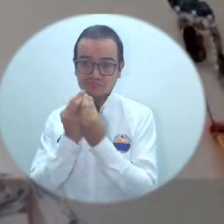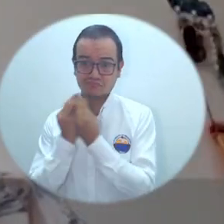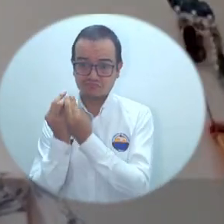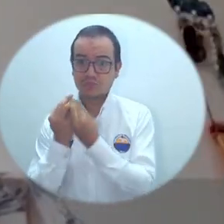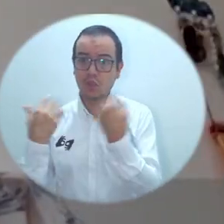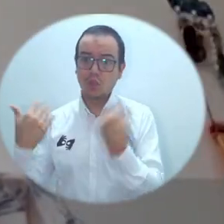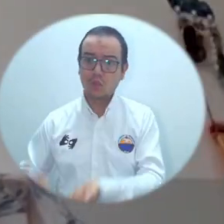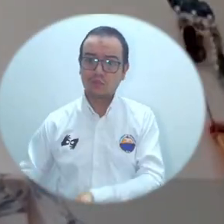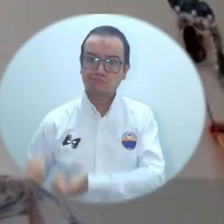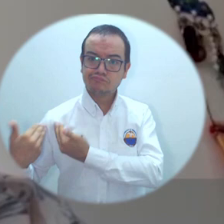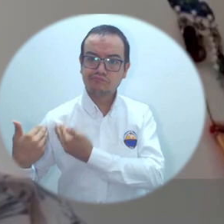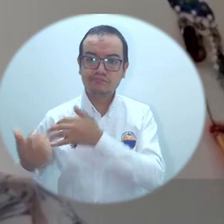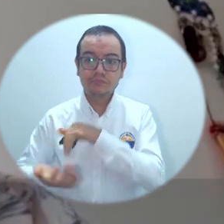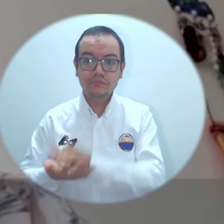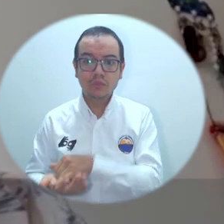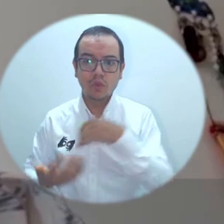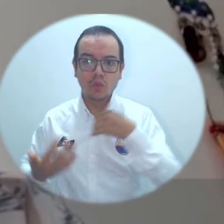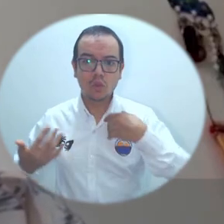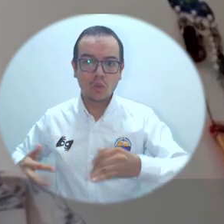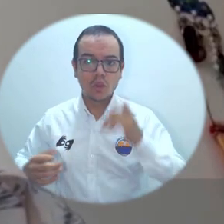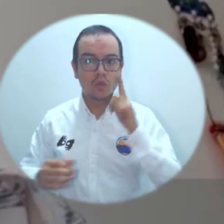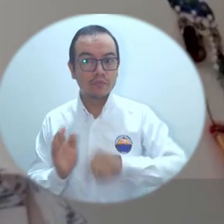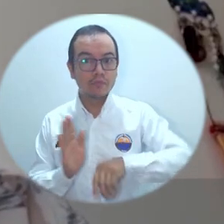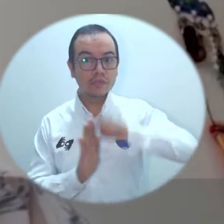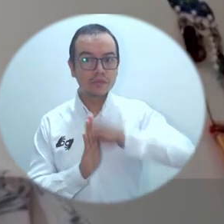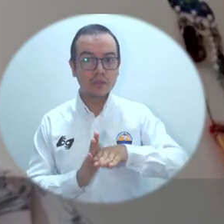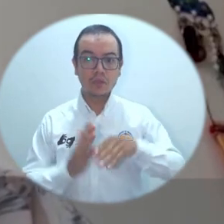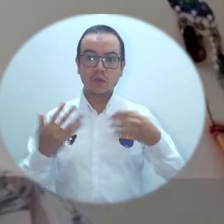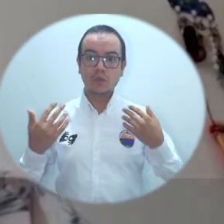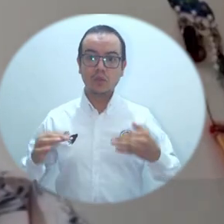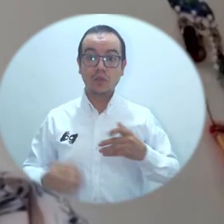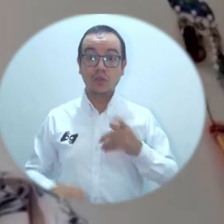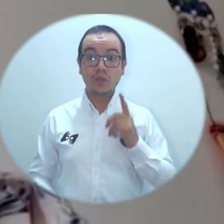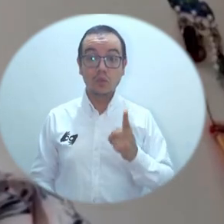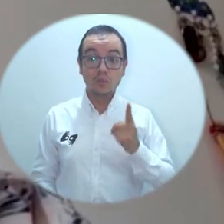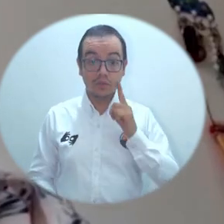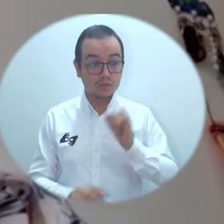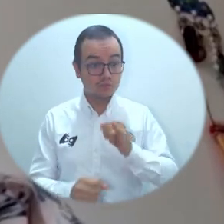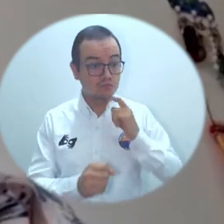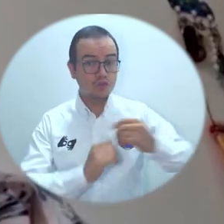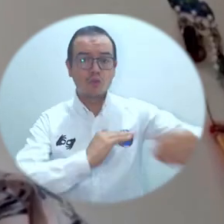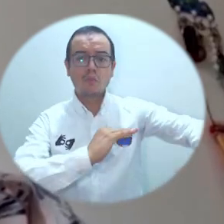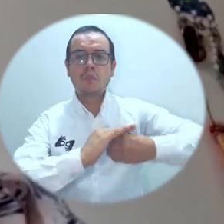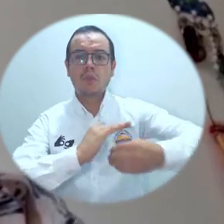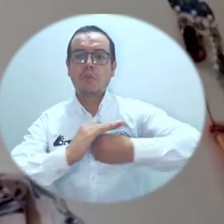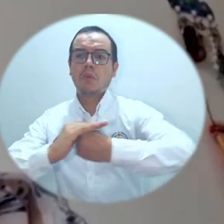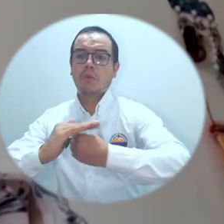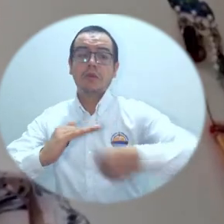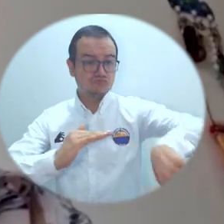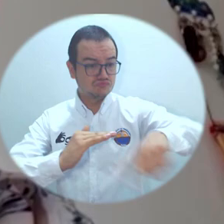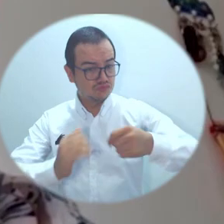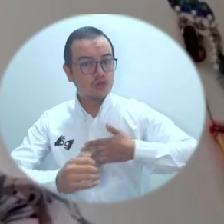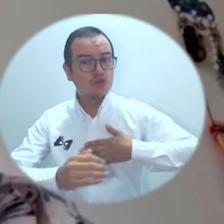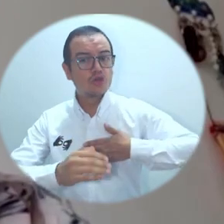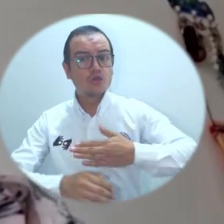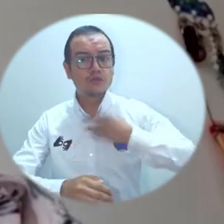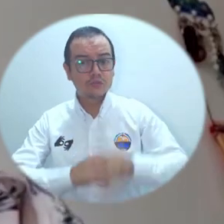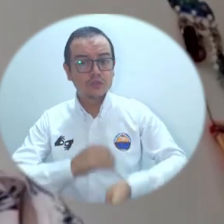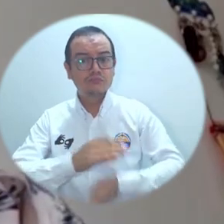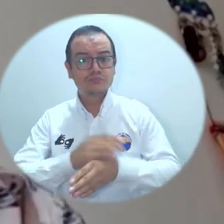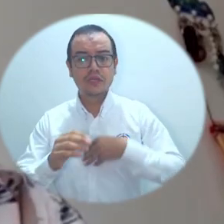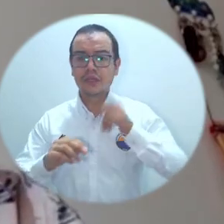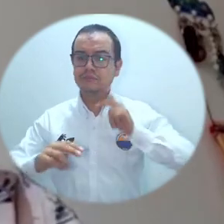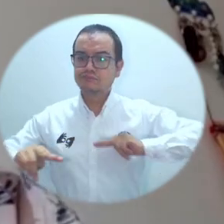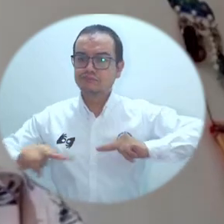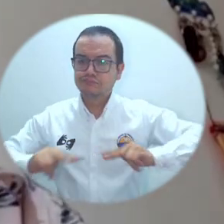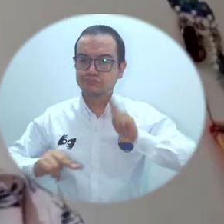Superior acerca de estos porcentajes, debido a que de esta forma se puede garantizar la continuidad de los procesos administrativos e